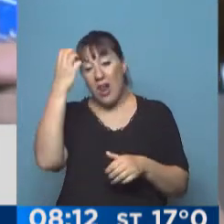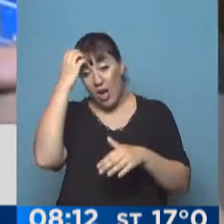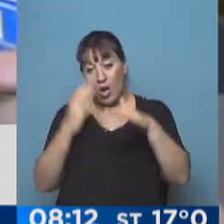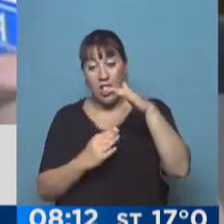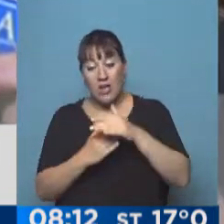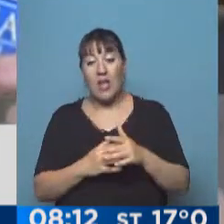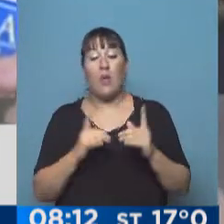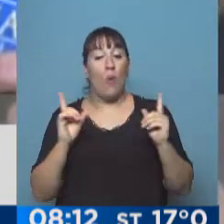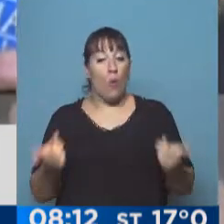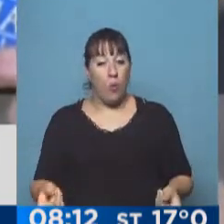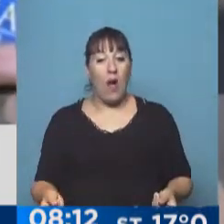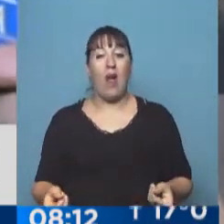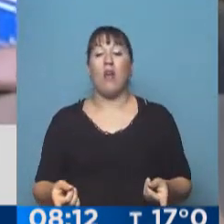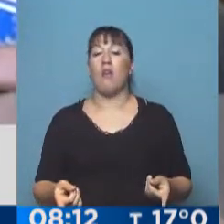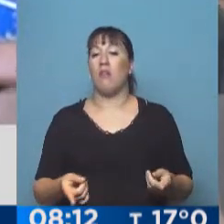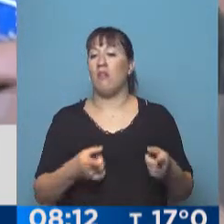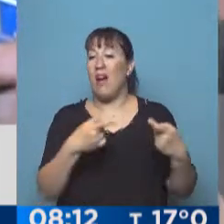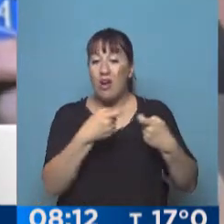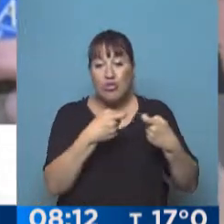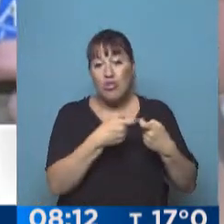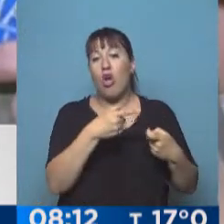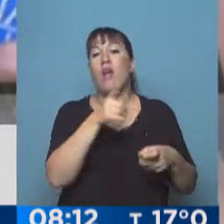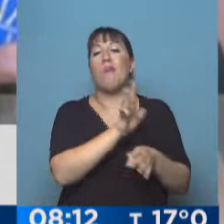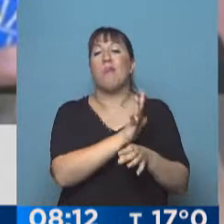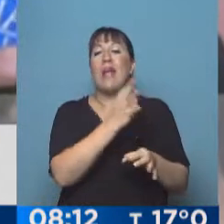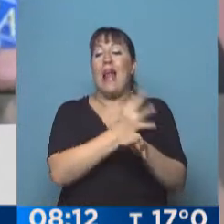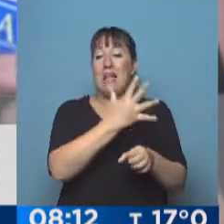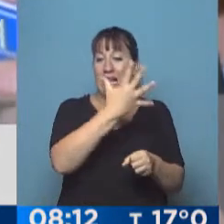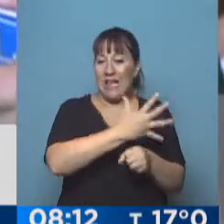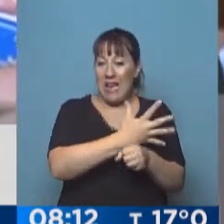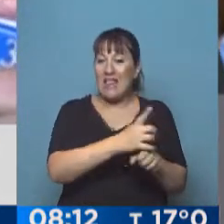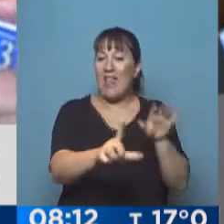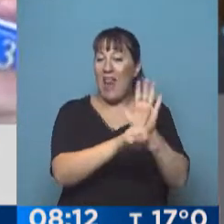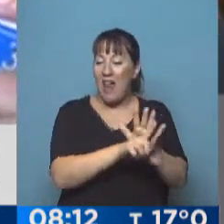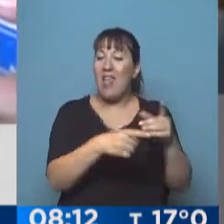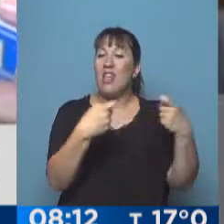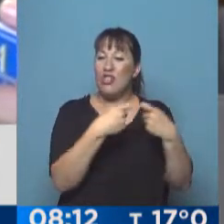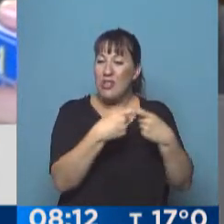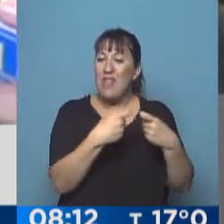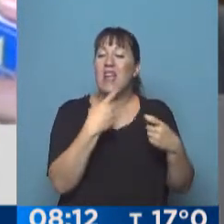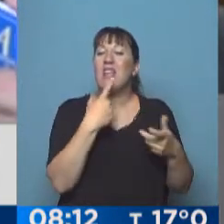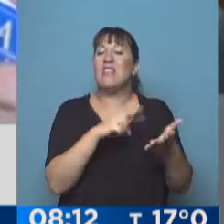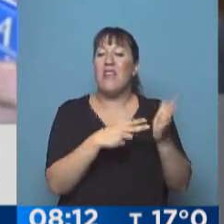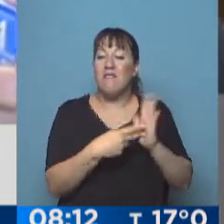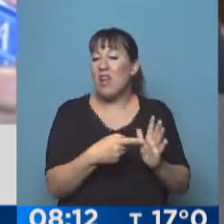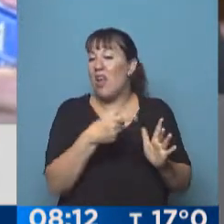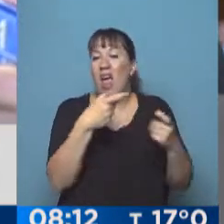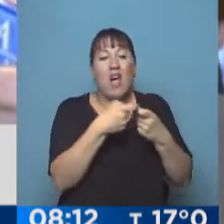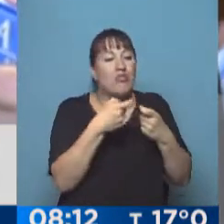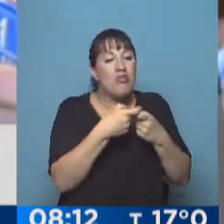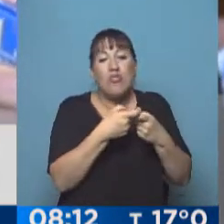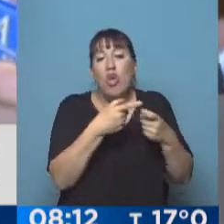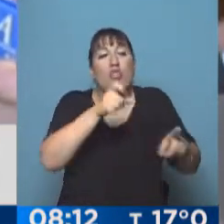a pesar de ser una sociedad de la sección quinta de la ley de sociedades que vuelvo a cara es decir lo que significa esto es que es una sociedad anónima